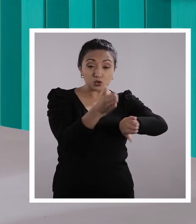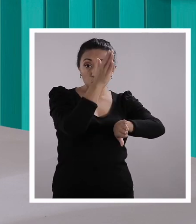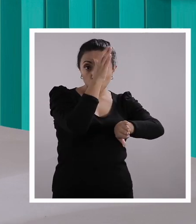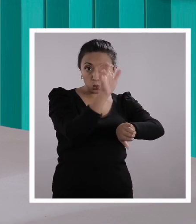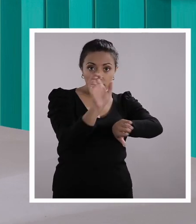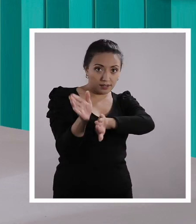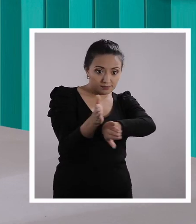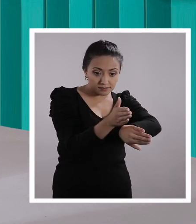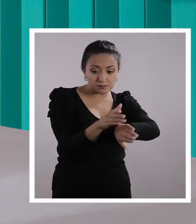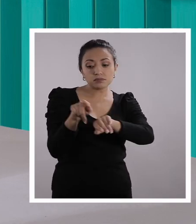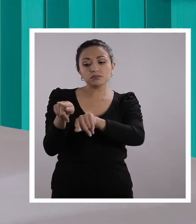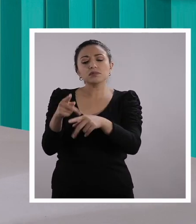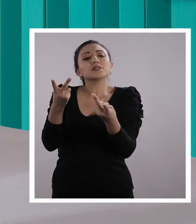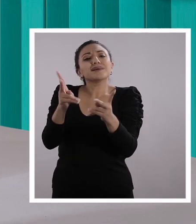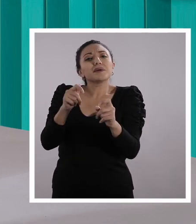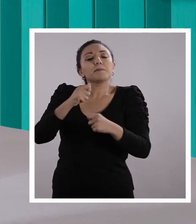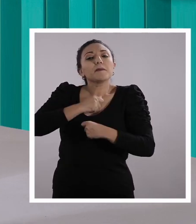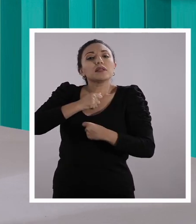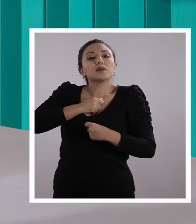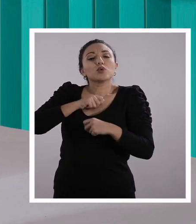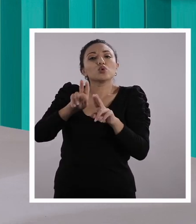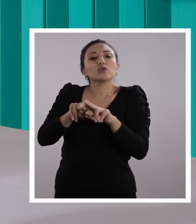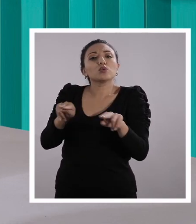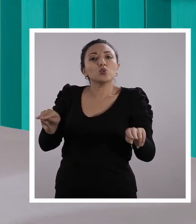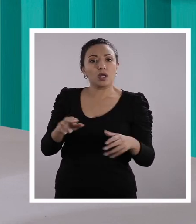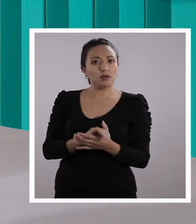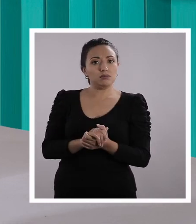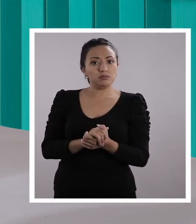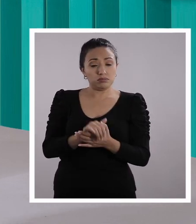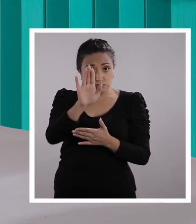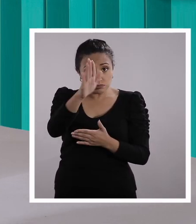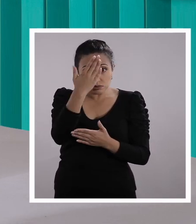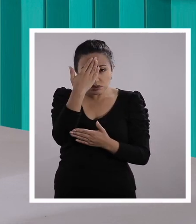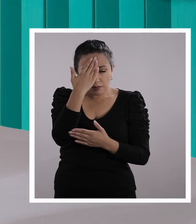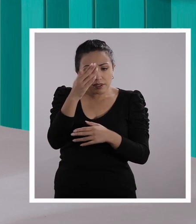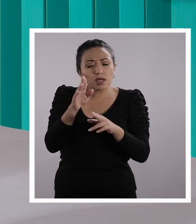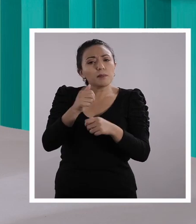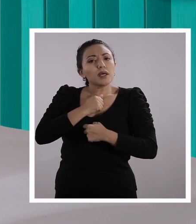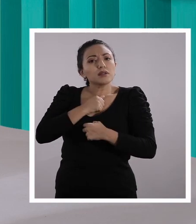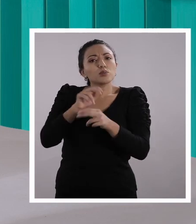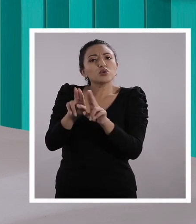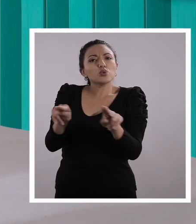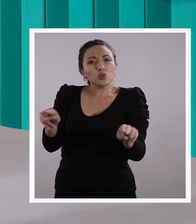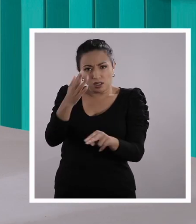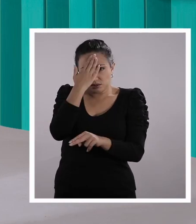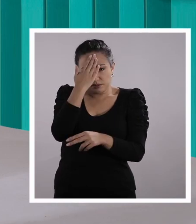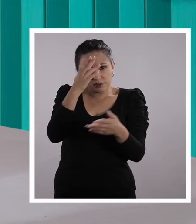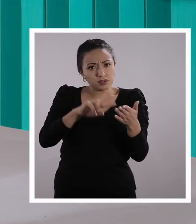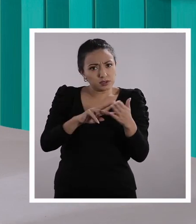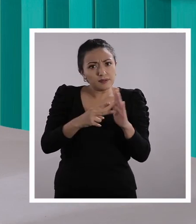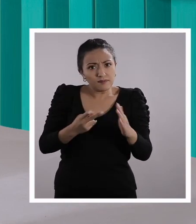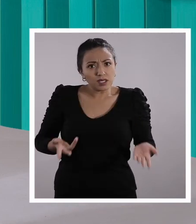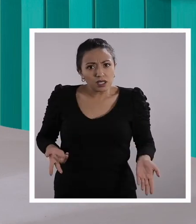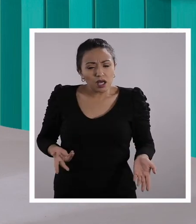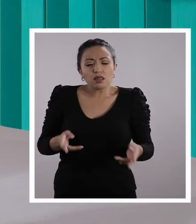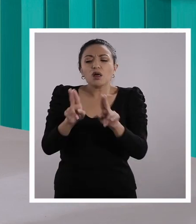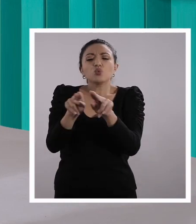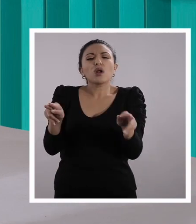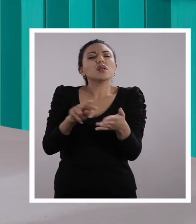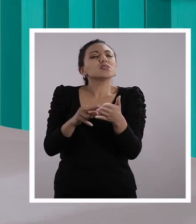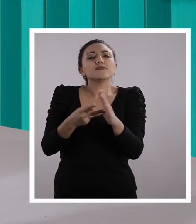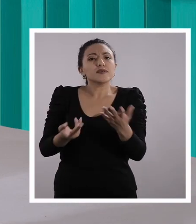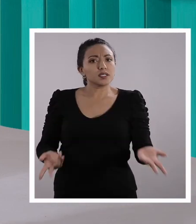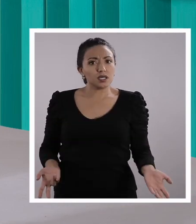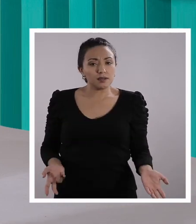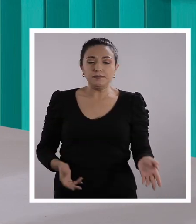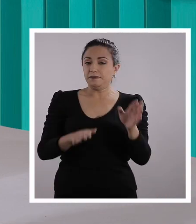nuestro patrimonio natural han escuchado del patrimonio natural que se les viene a la mente cuando escuchan la